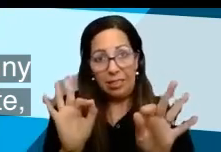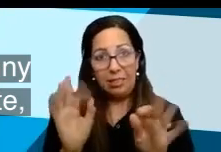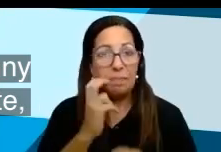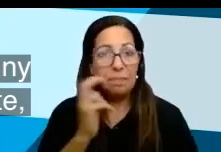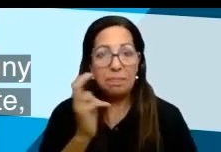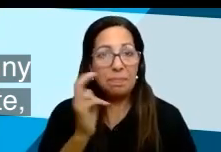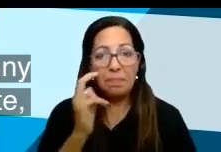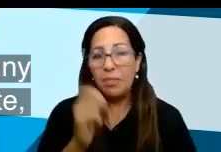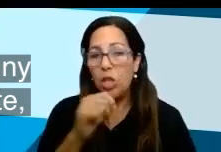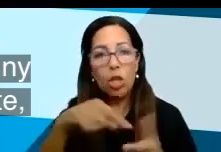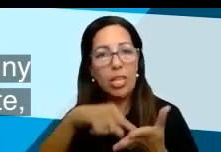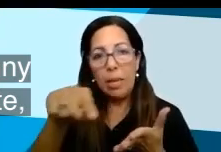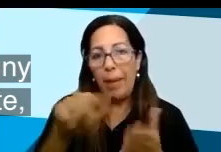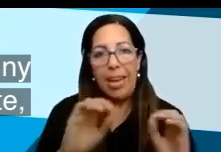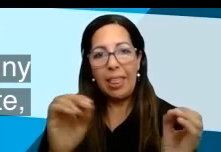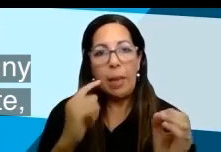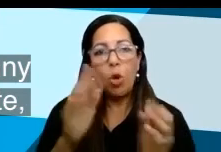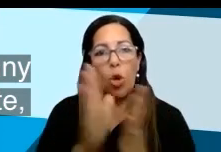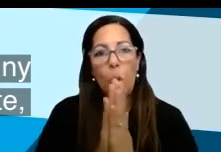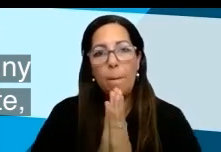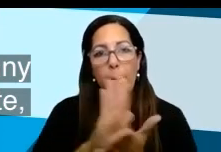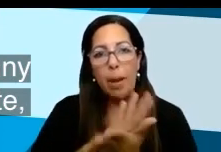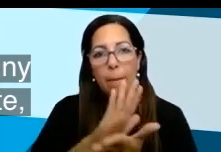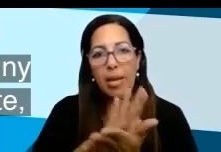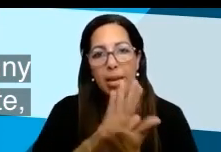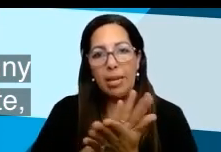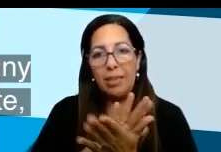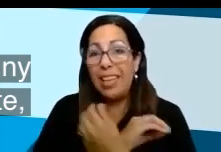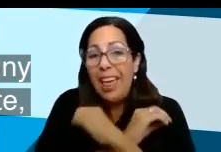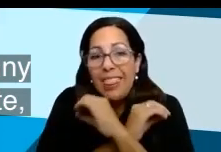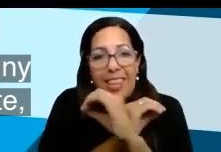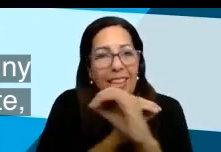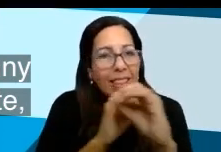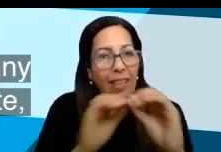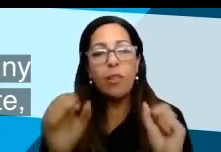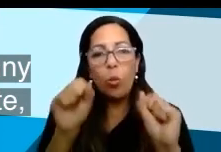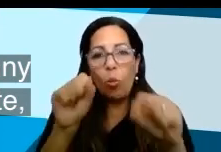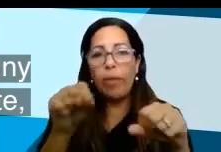el pago absolutamente de un centavo para que usted pueda